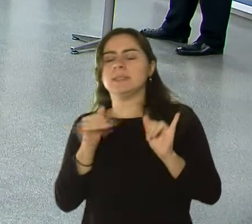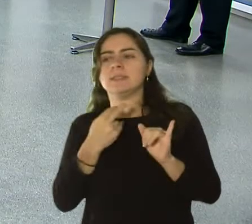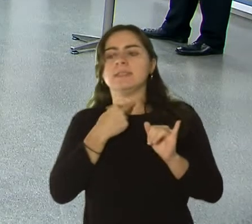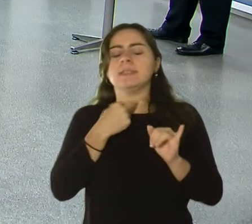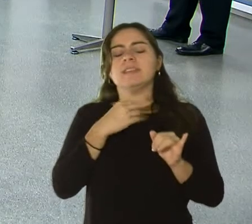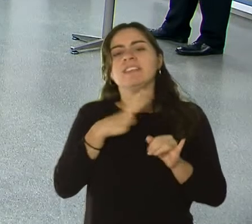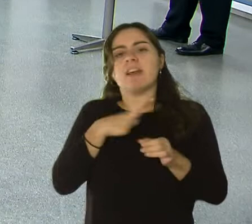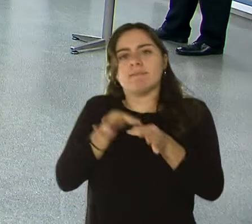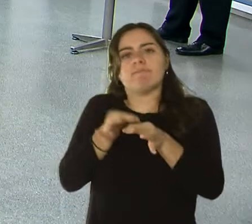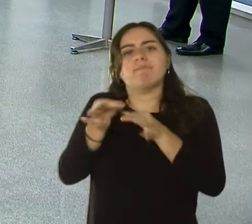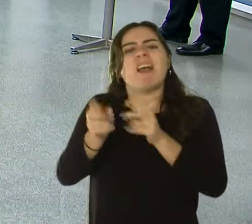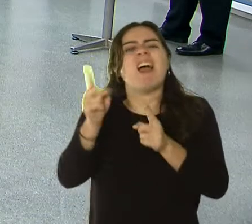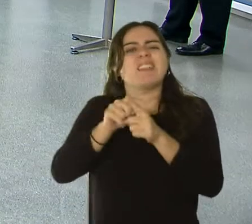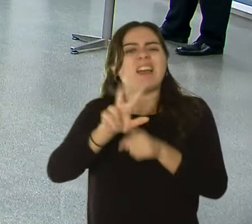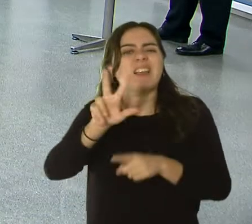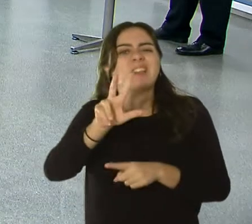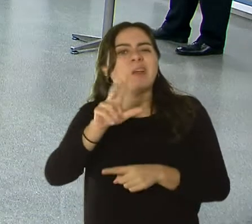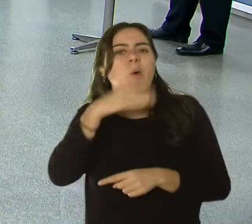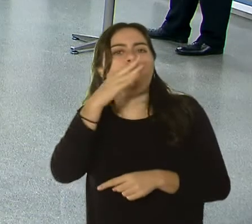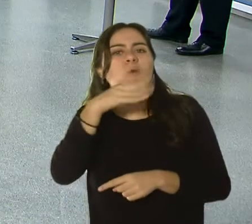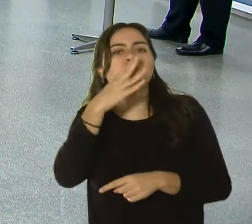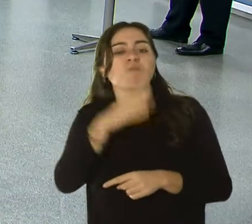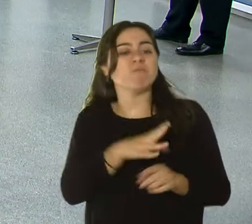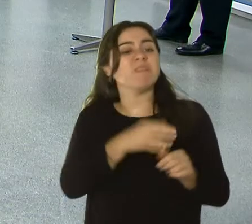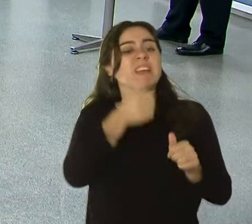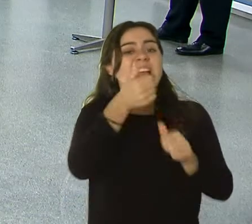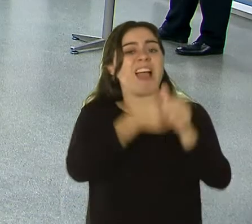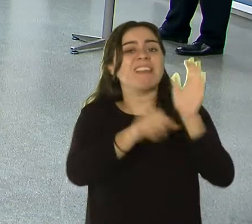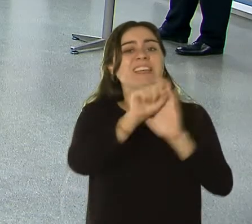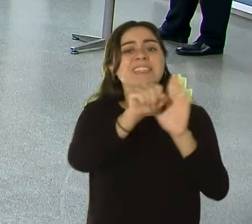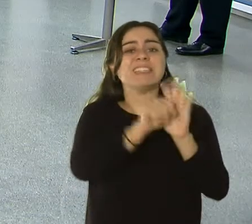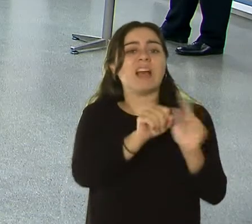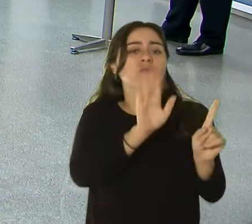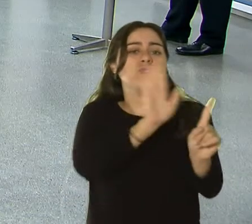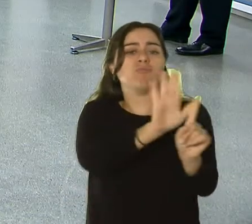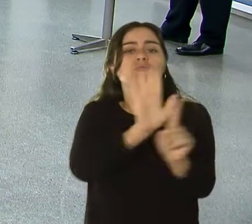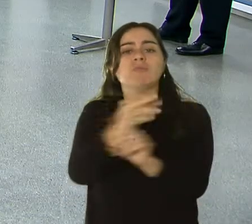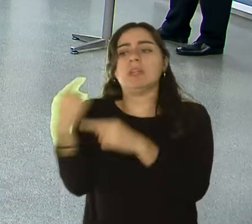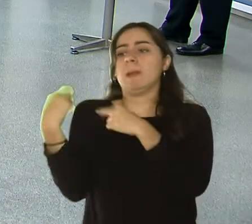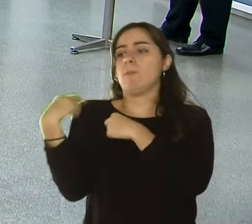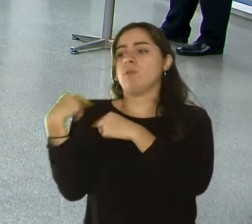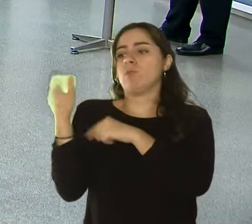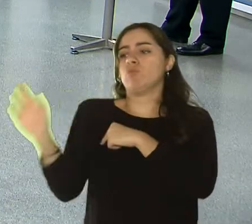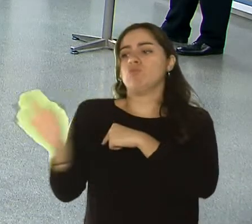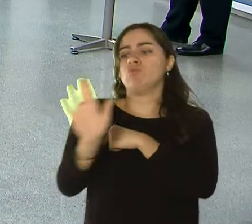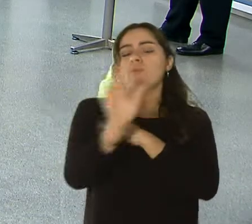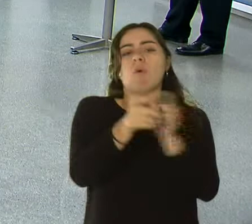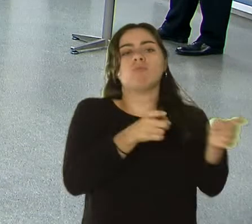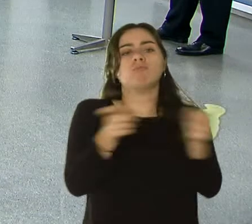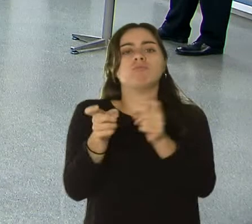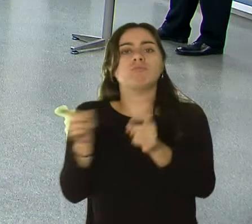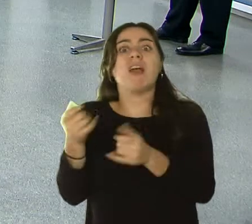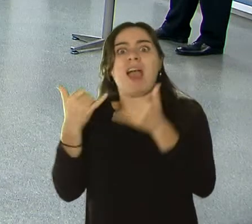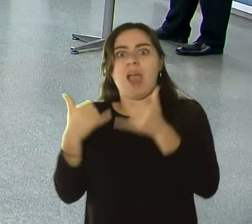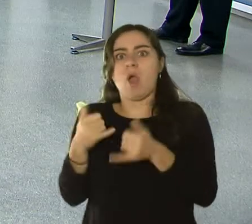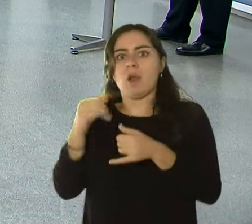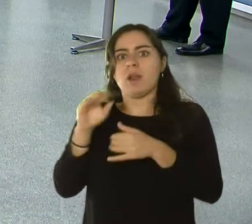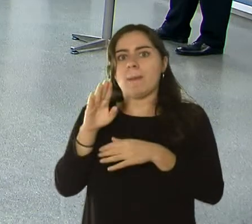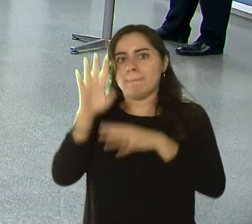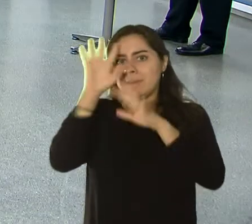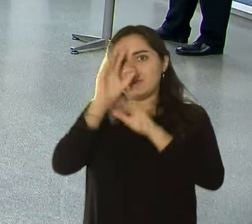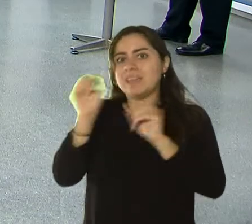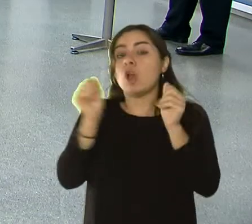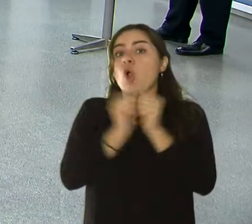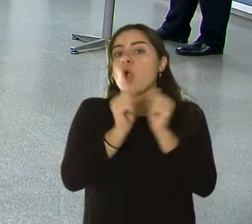a que legislen y está poniendo presión en el Congreso para que ellos puedan hacer una legislación más robusta que pueda sostener un